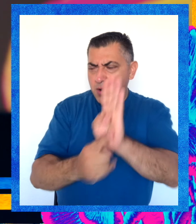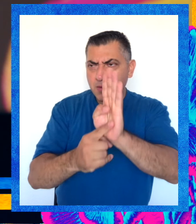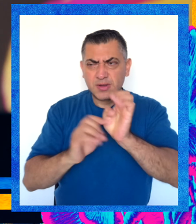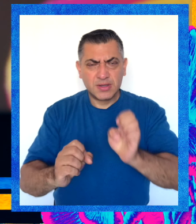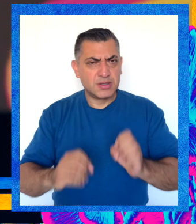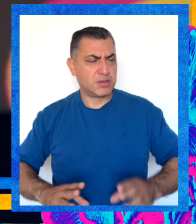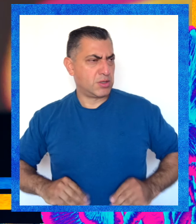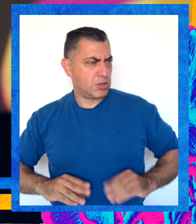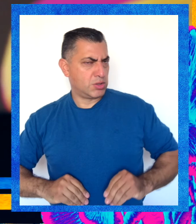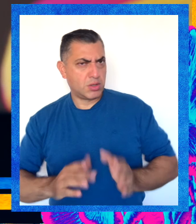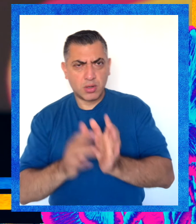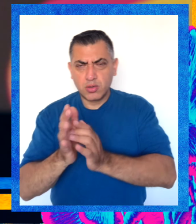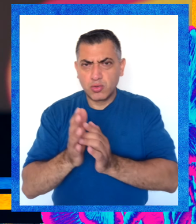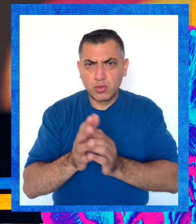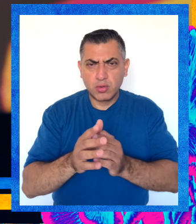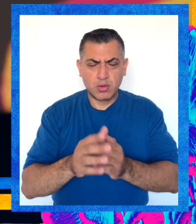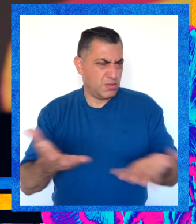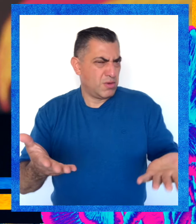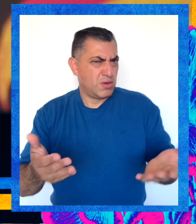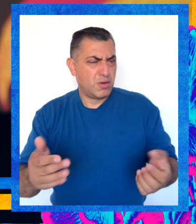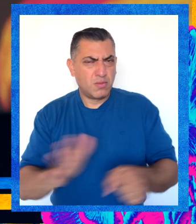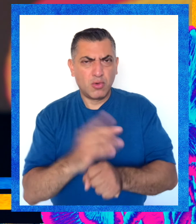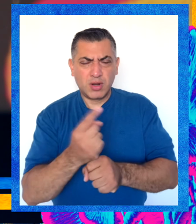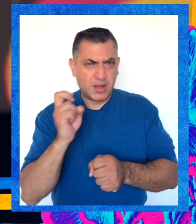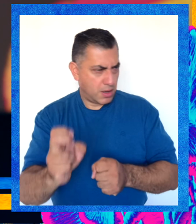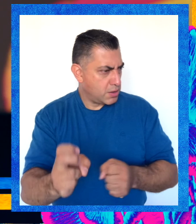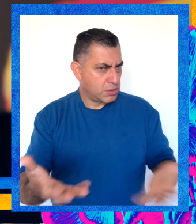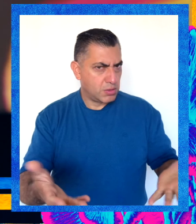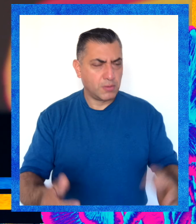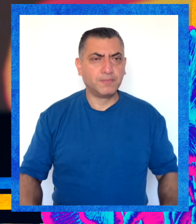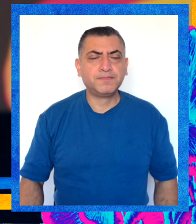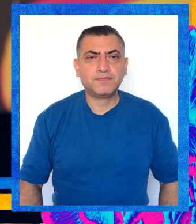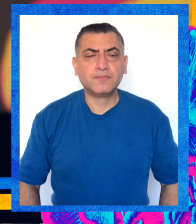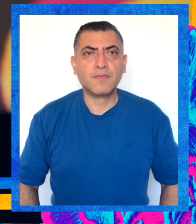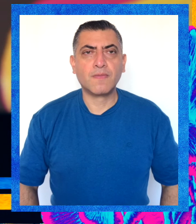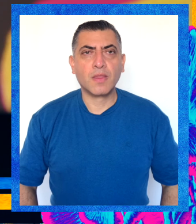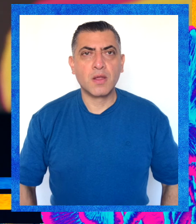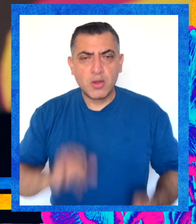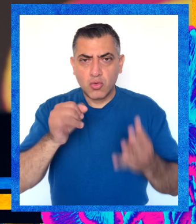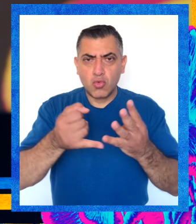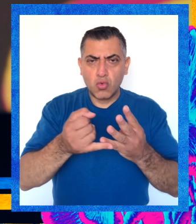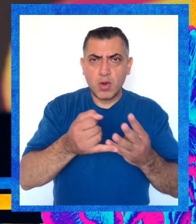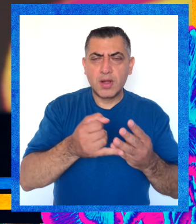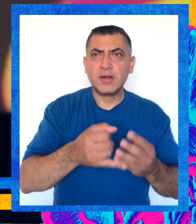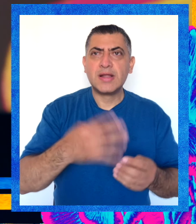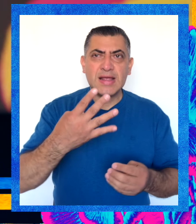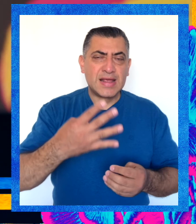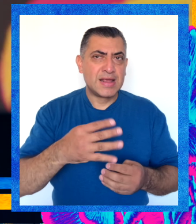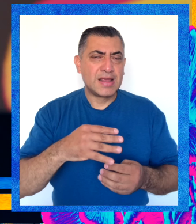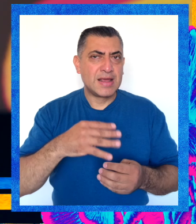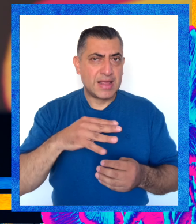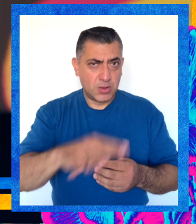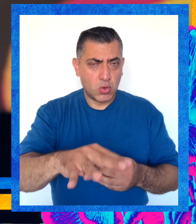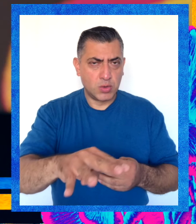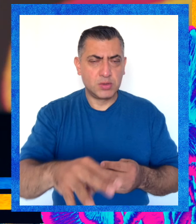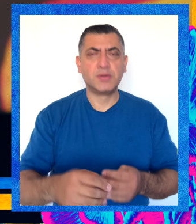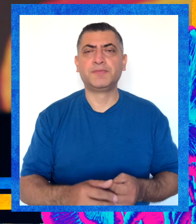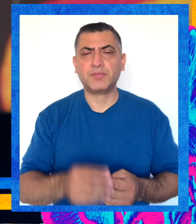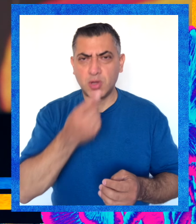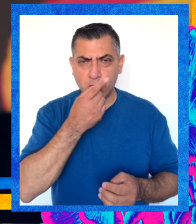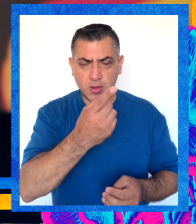acerca de jesús ahora de dónde viene esto y vamos directamente al primer pasaje que vamos a estudiar hoy juan capítulo 14 versículos del 4 al 6